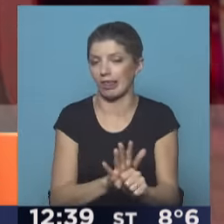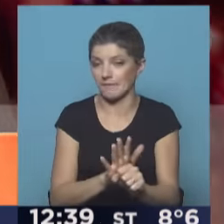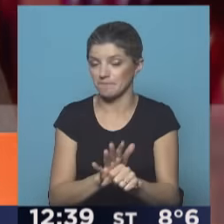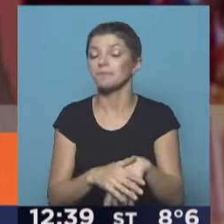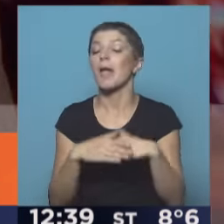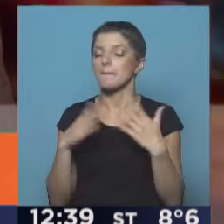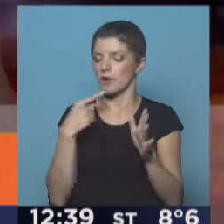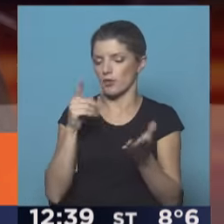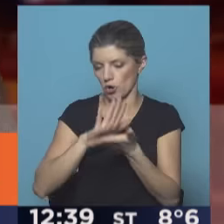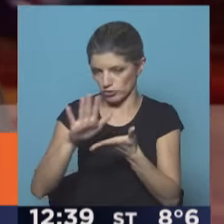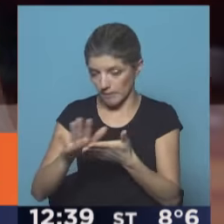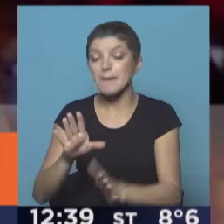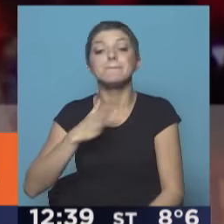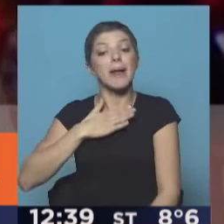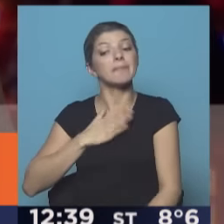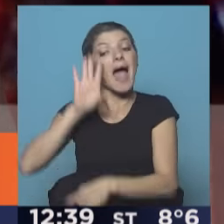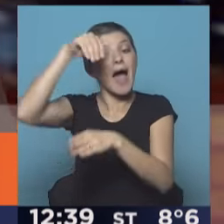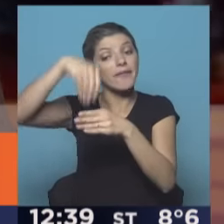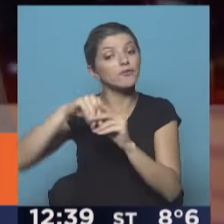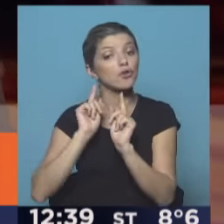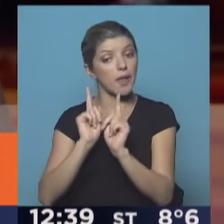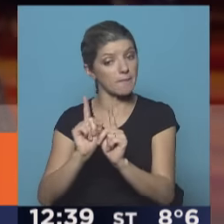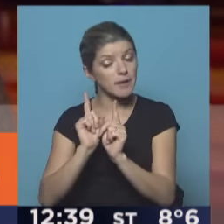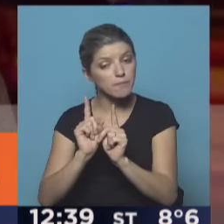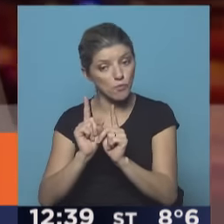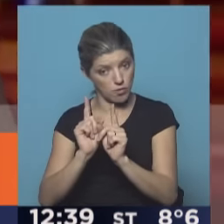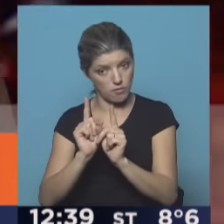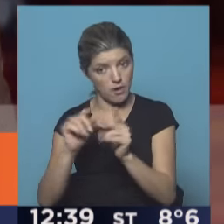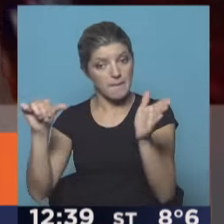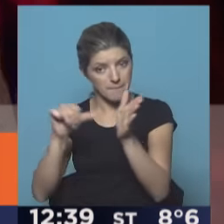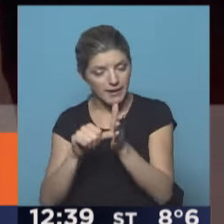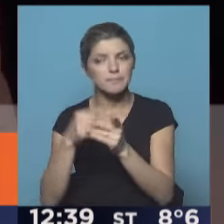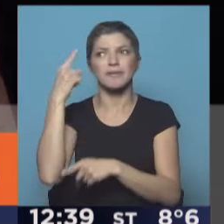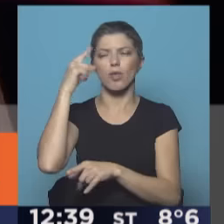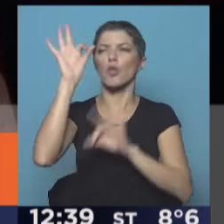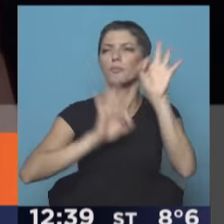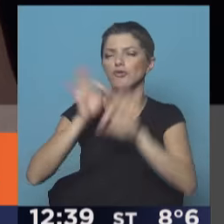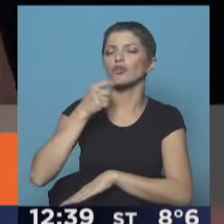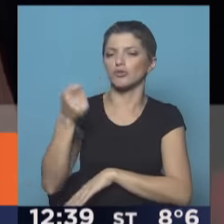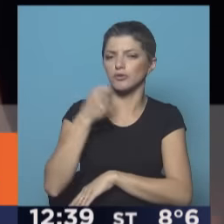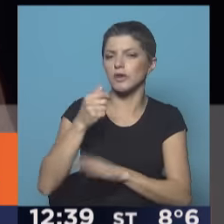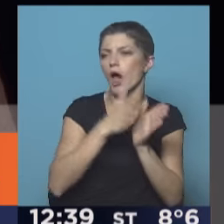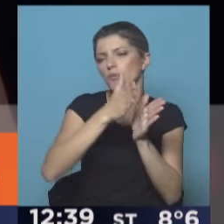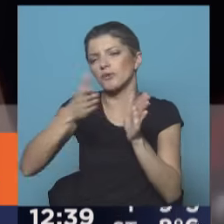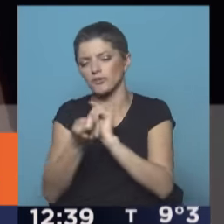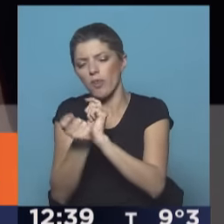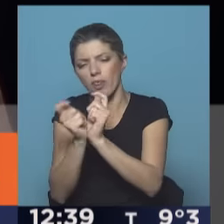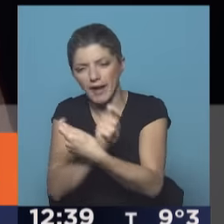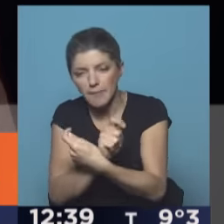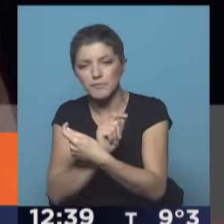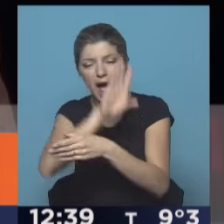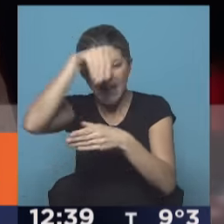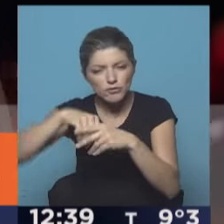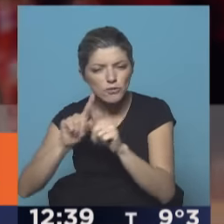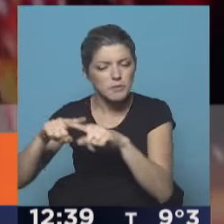más bien un un una pelea interna de el proyecto de una Turquía en pleno proceso de transformación interna de